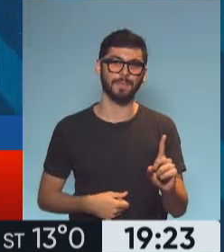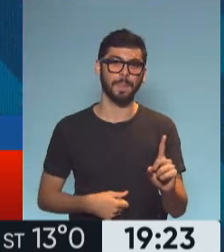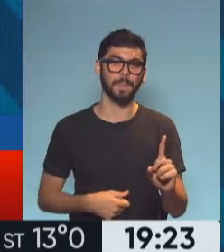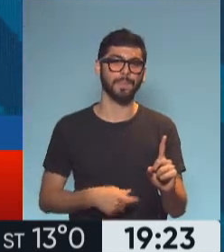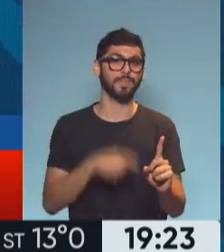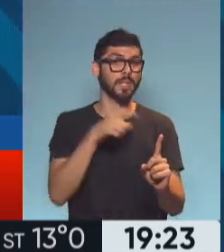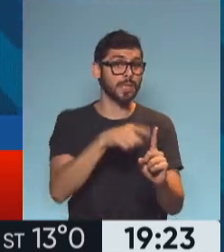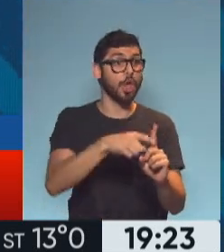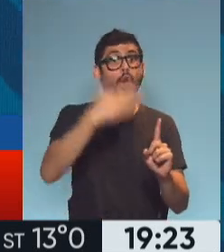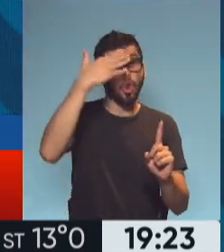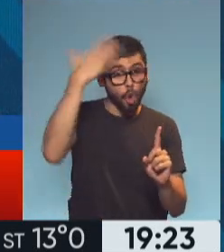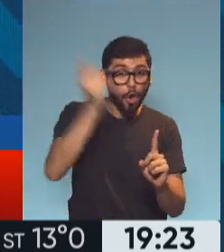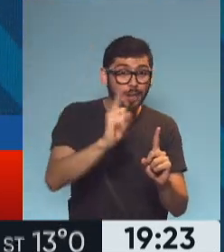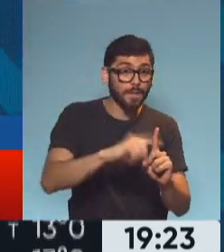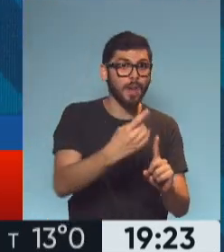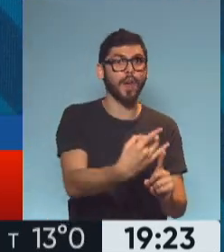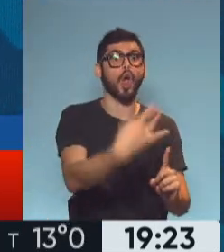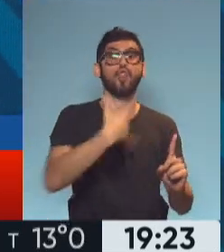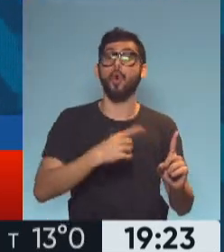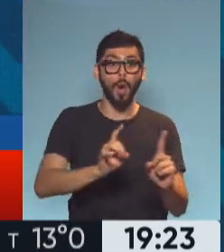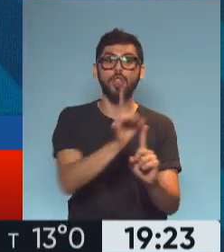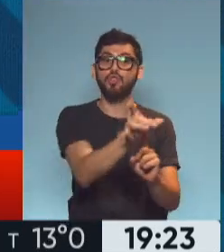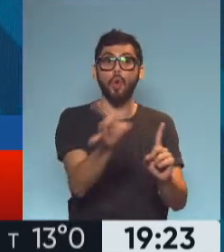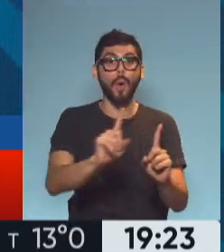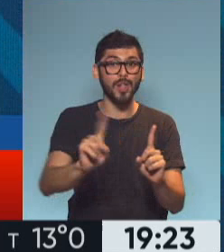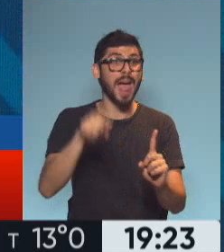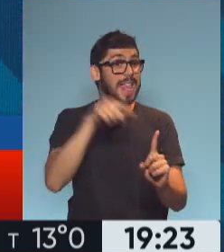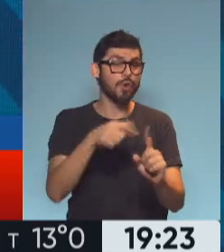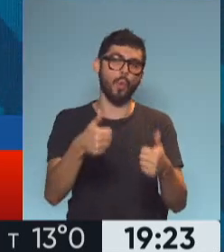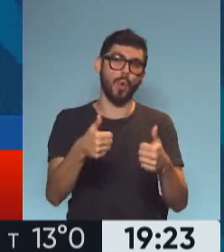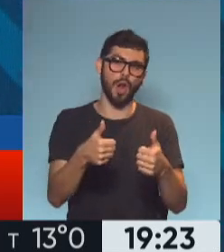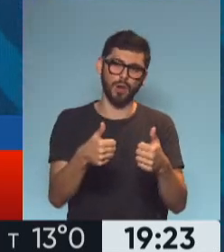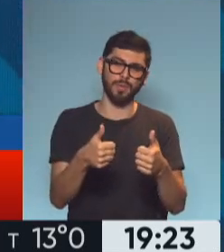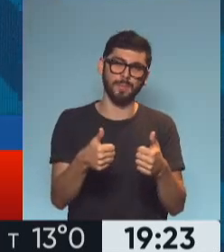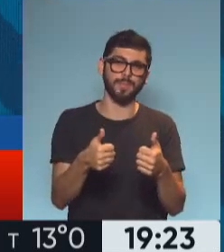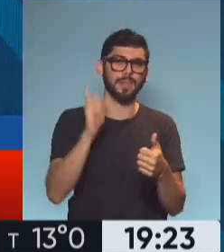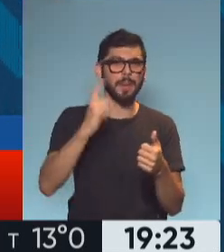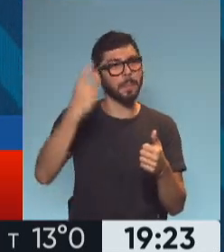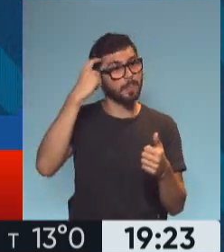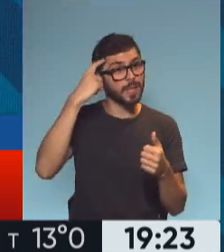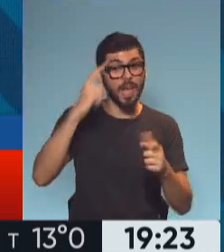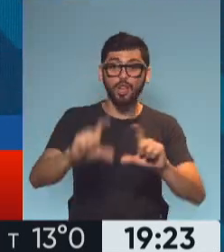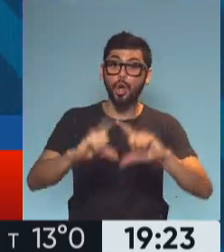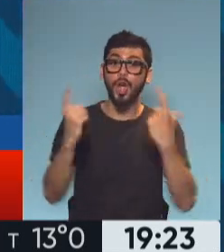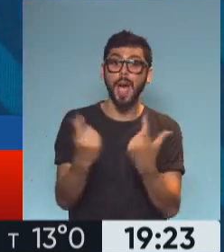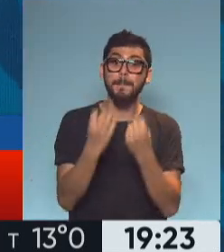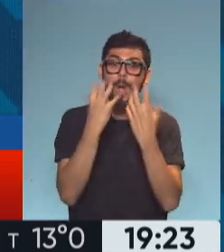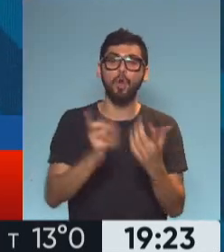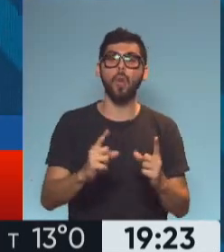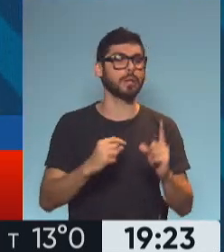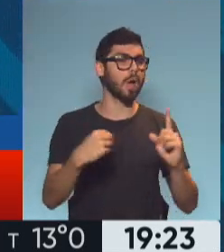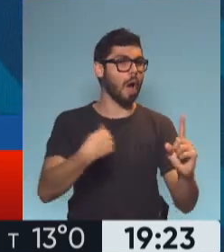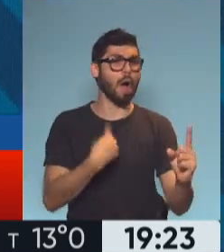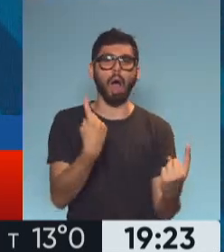no se va a enfermar no va a contagiar más gente y eso también es beneficioso hay que pensar también en un beneficio social no un beneficio